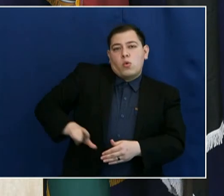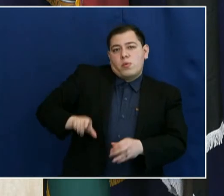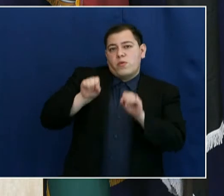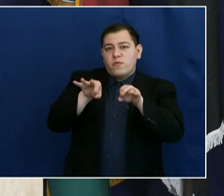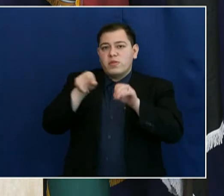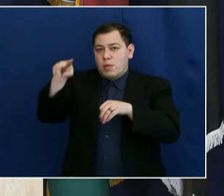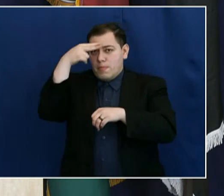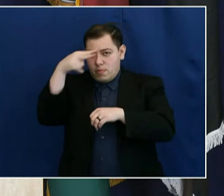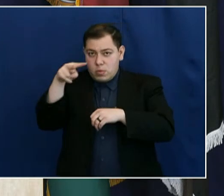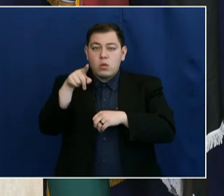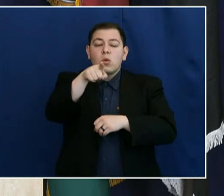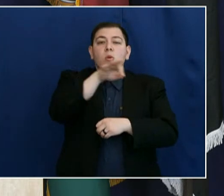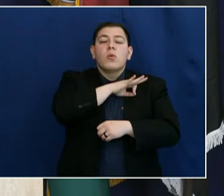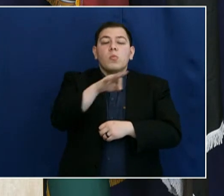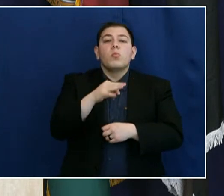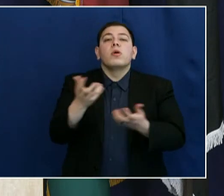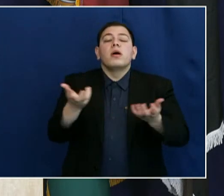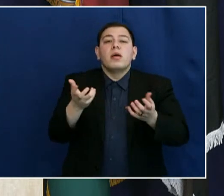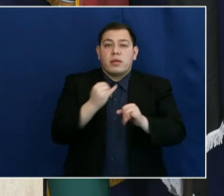página